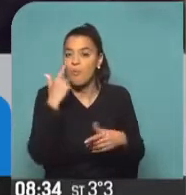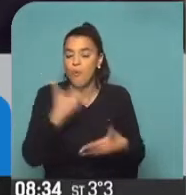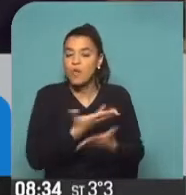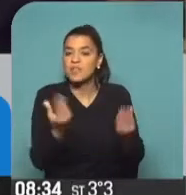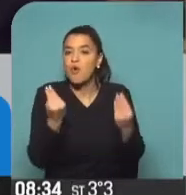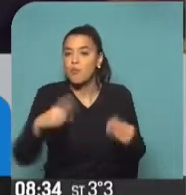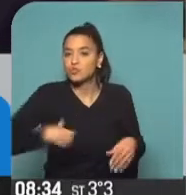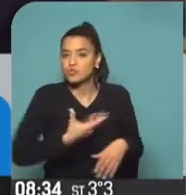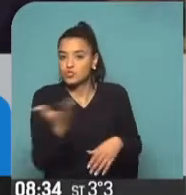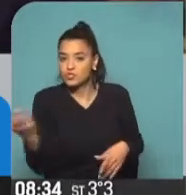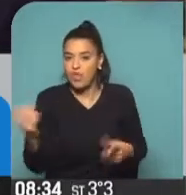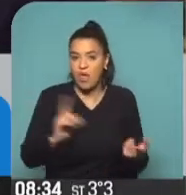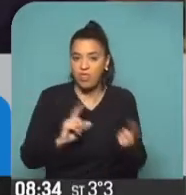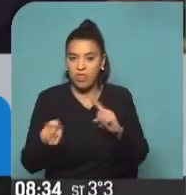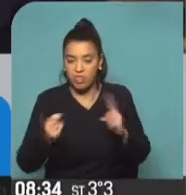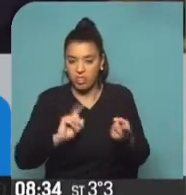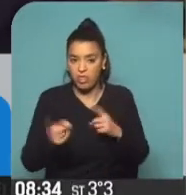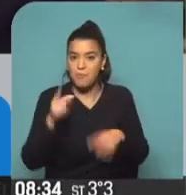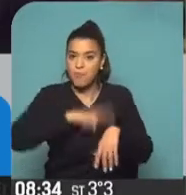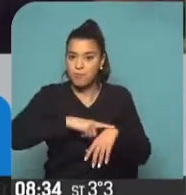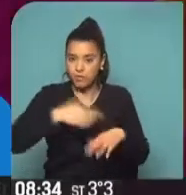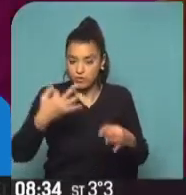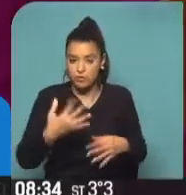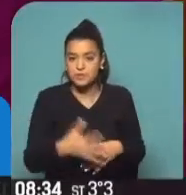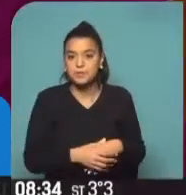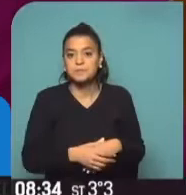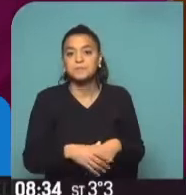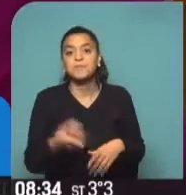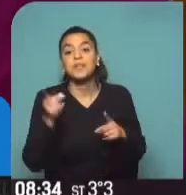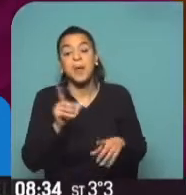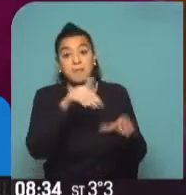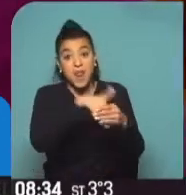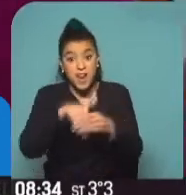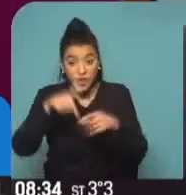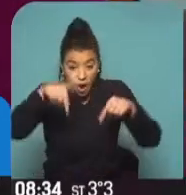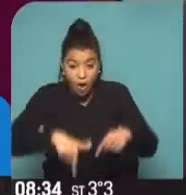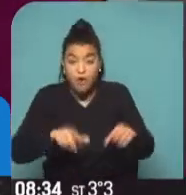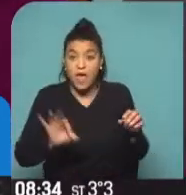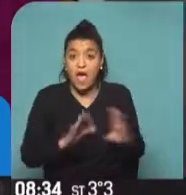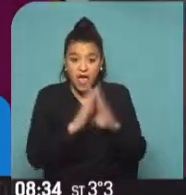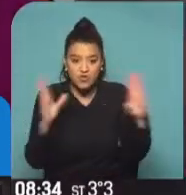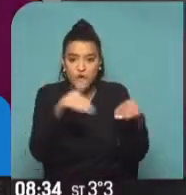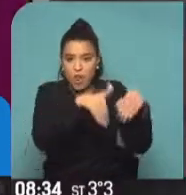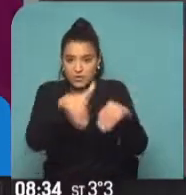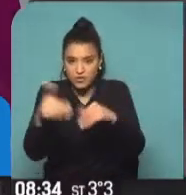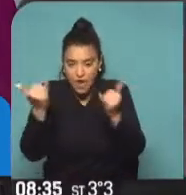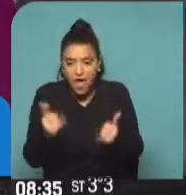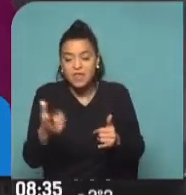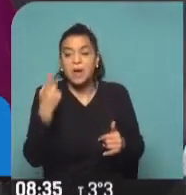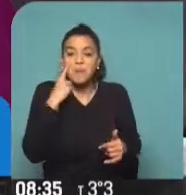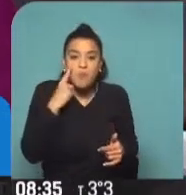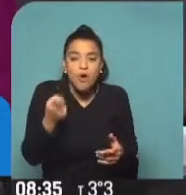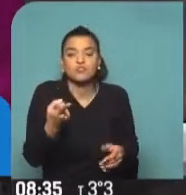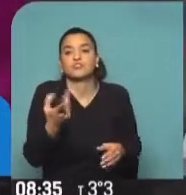de termómetro político de lo que pasa en un momento determinado. Termómetro político y electoral. Estamos en un año electoral. A propósito de